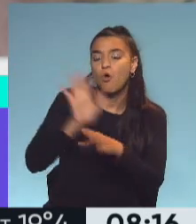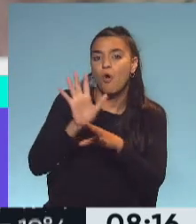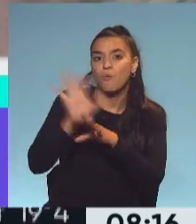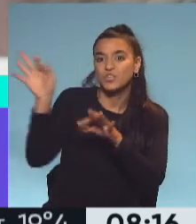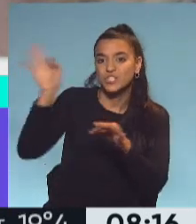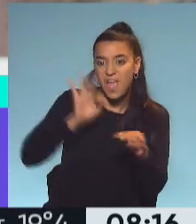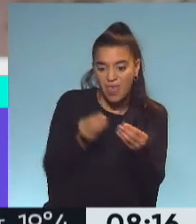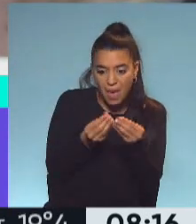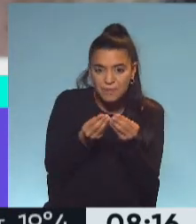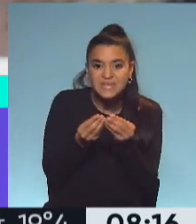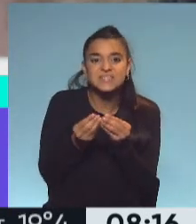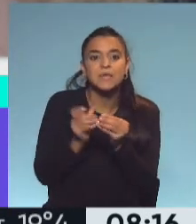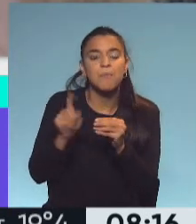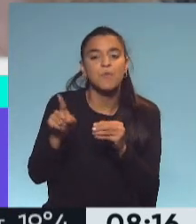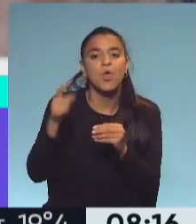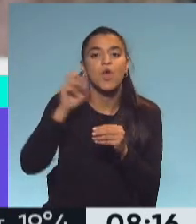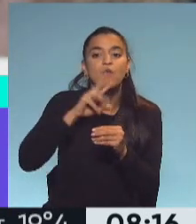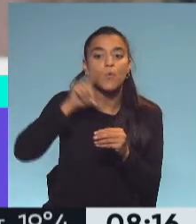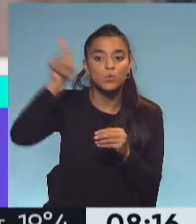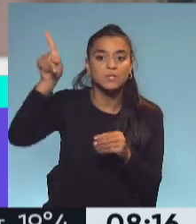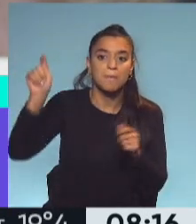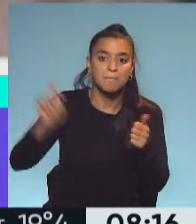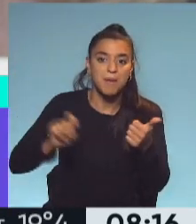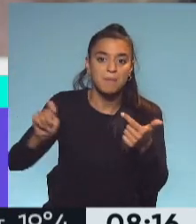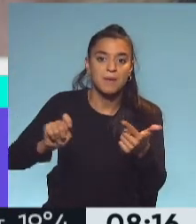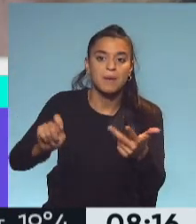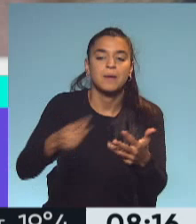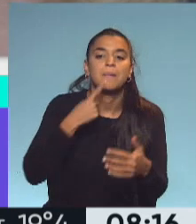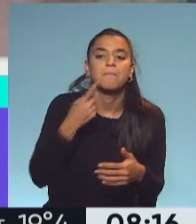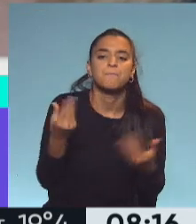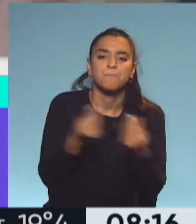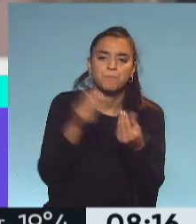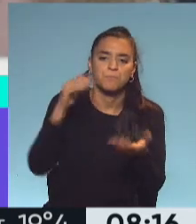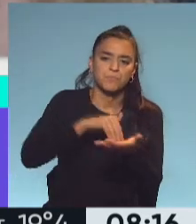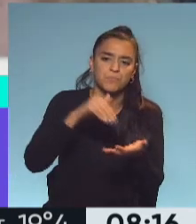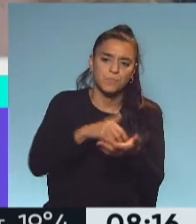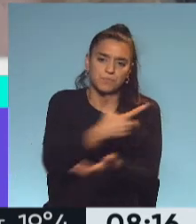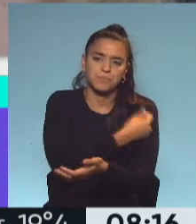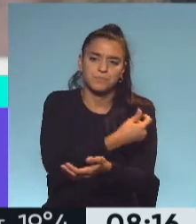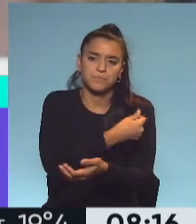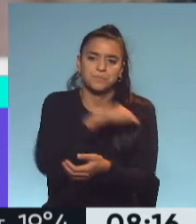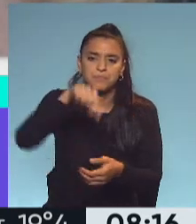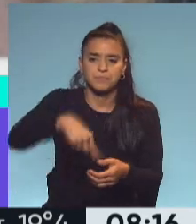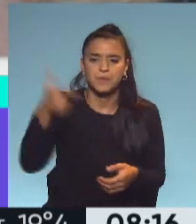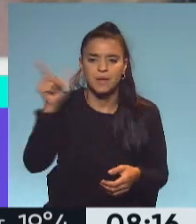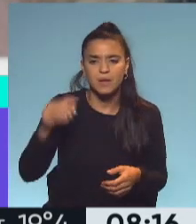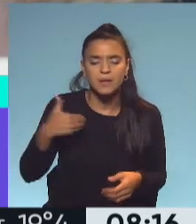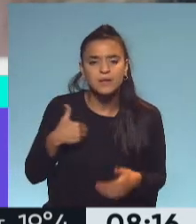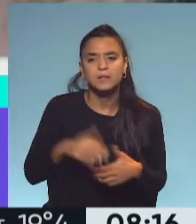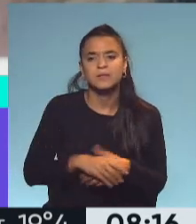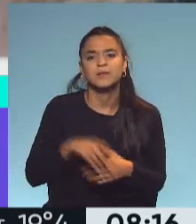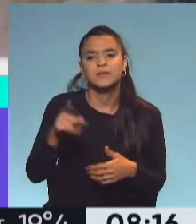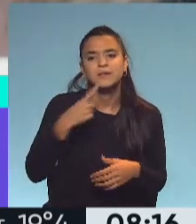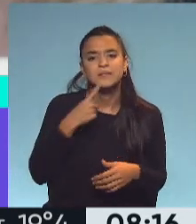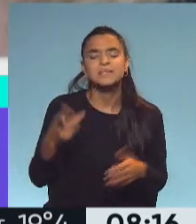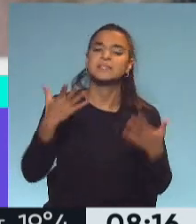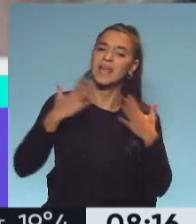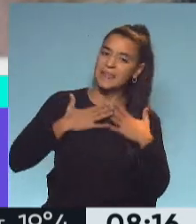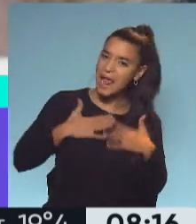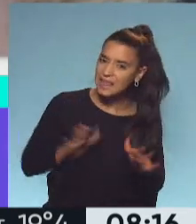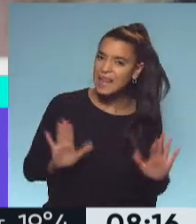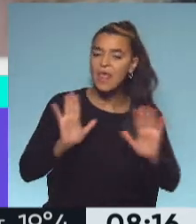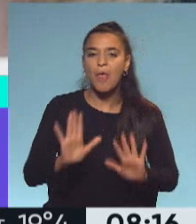poder así en los próximos meses tener millones de dosis de la Sputnik V en la Argentina. Cecilia, notamos su cautela, ¿no? Respecto a